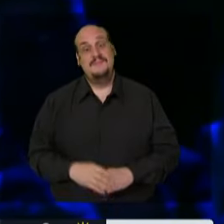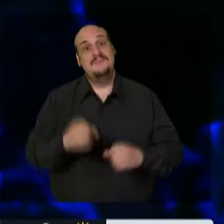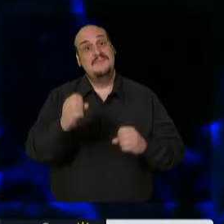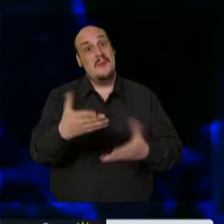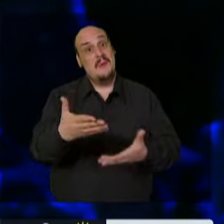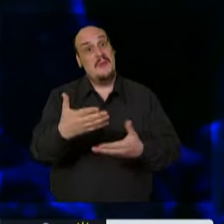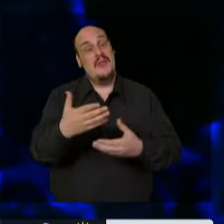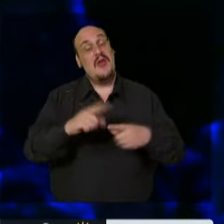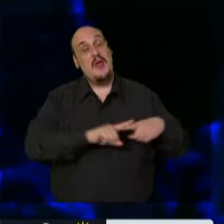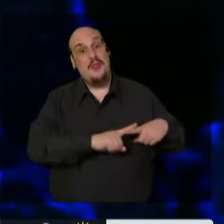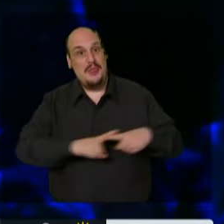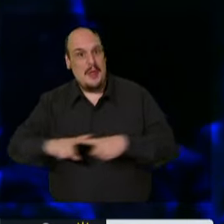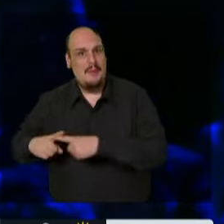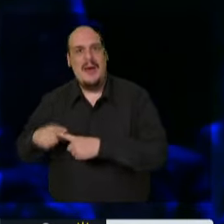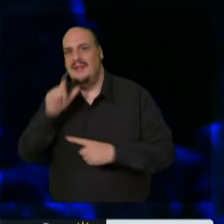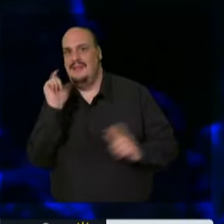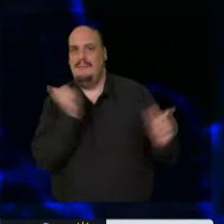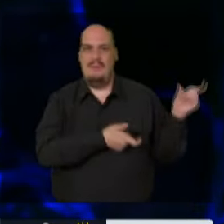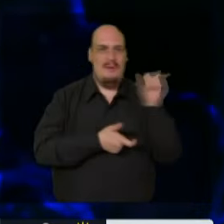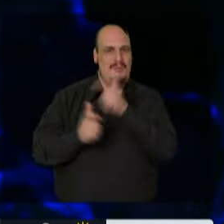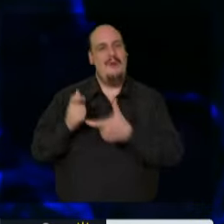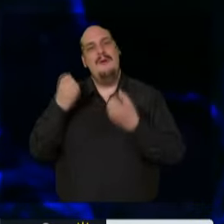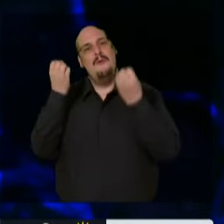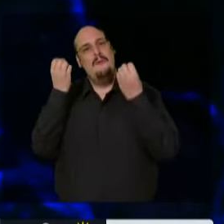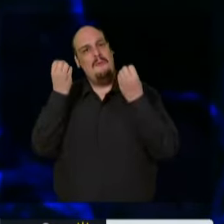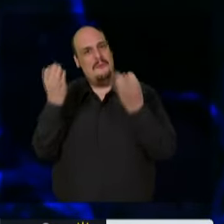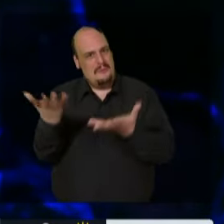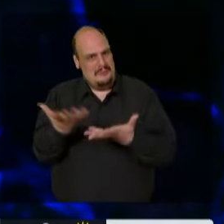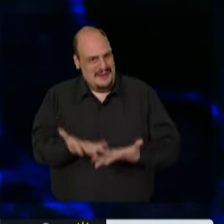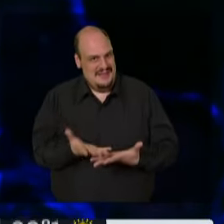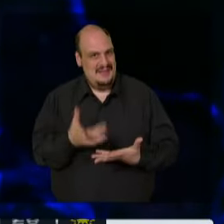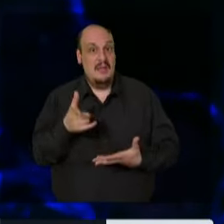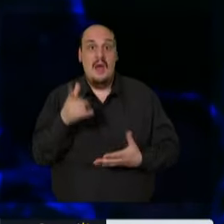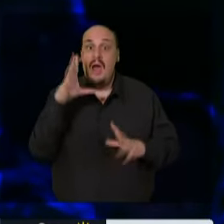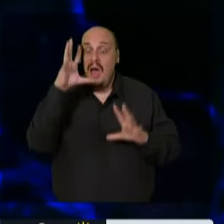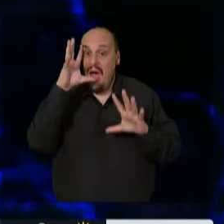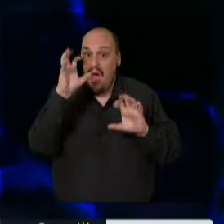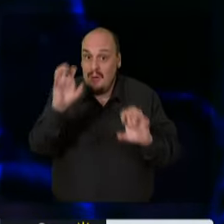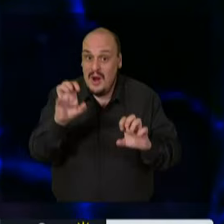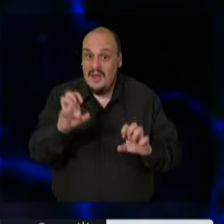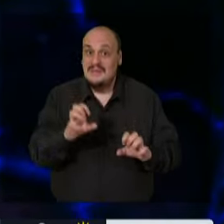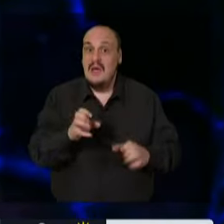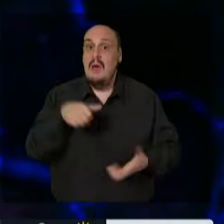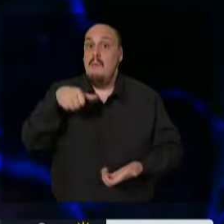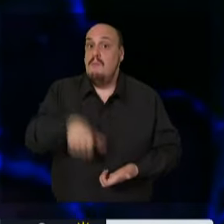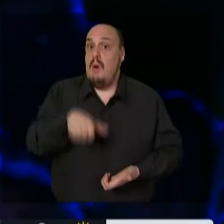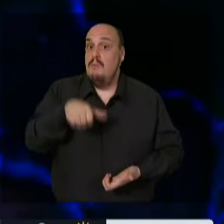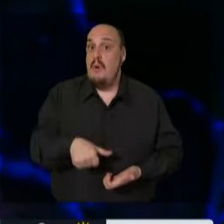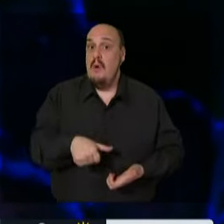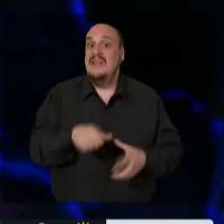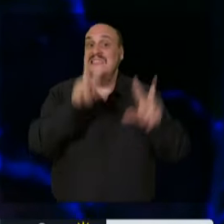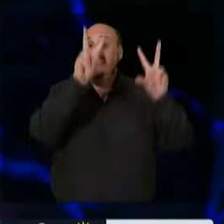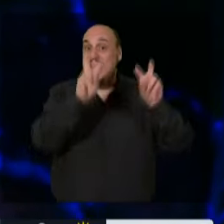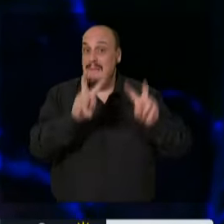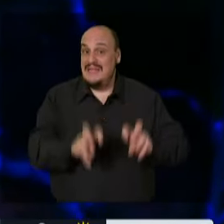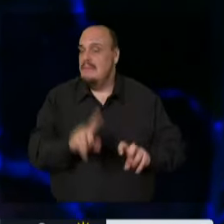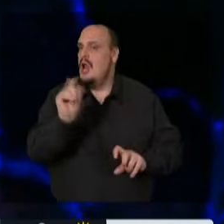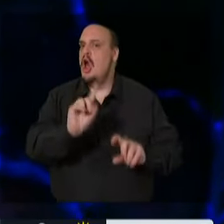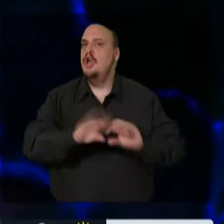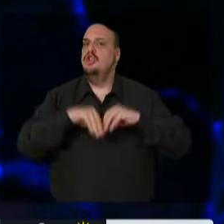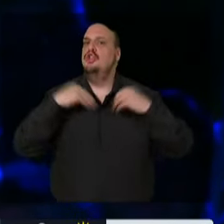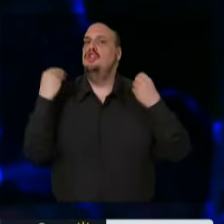el debate y el derecho a réplica. Solo recordarle que son 5 solicitudes de derecho a réplica, no por tema, en total,